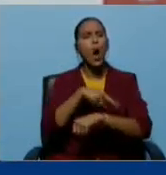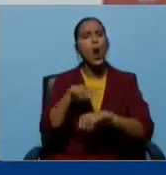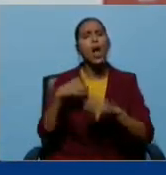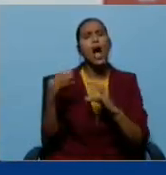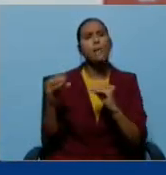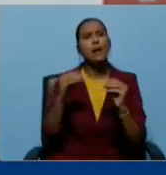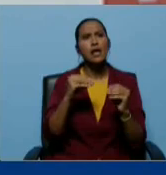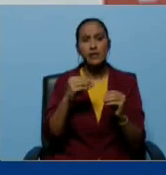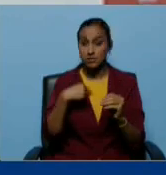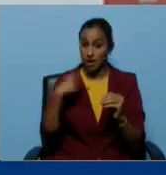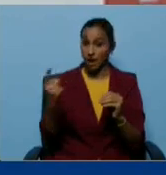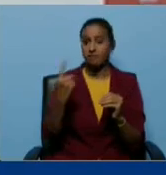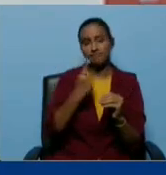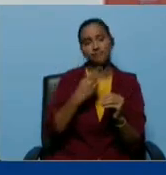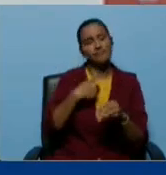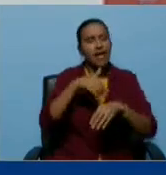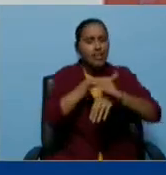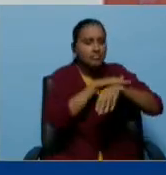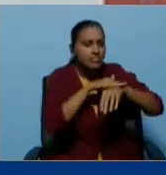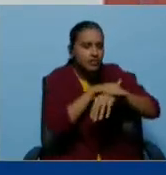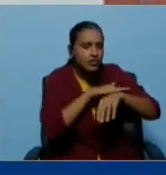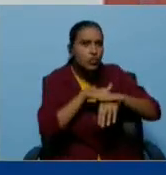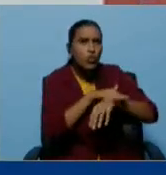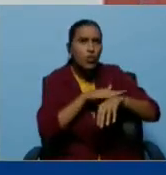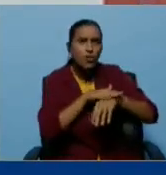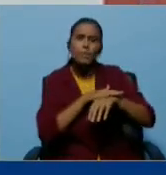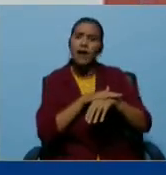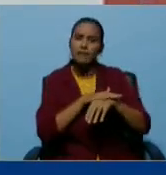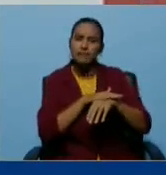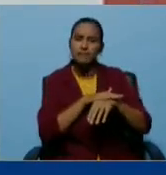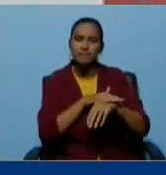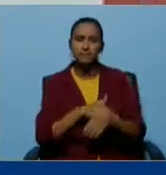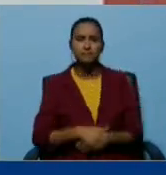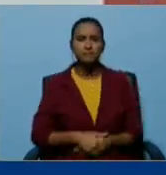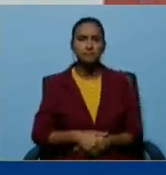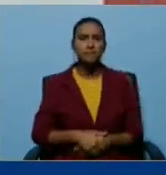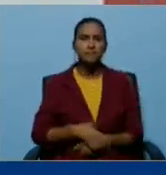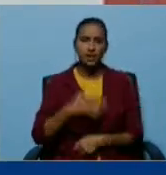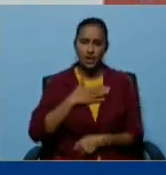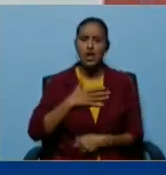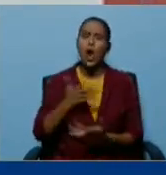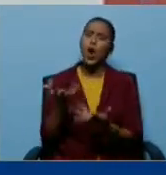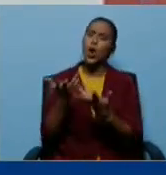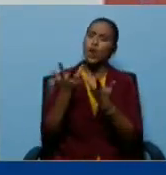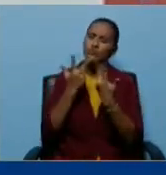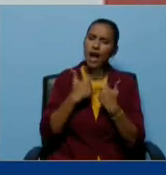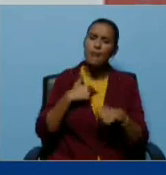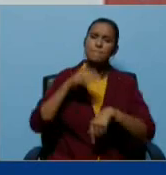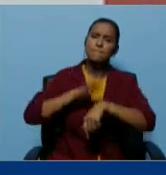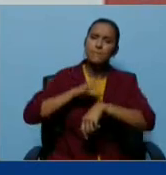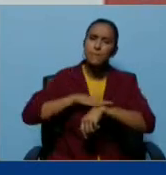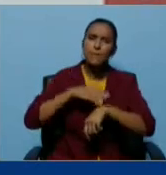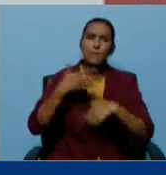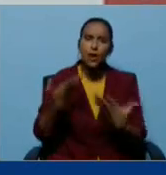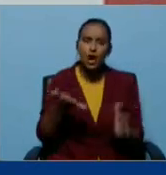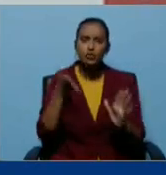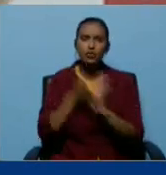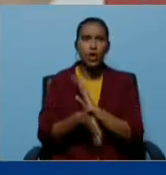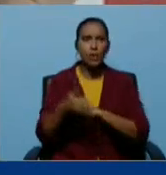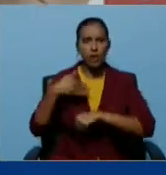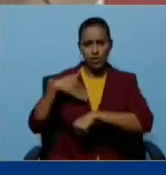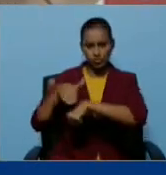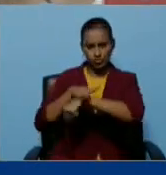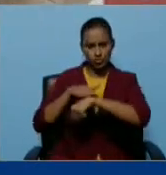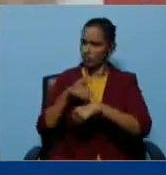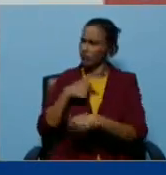quiso disculparse conmigo y pedirme y justificar una petición de perdón. Yo le digo, yo no